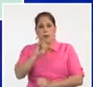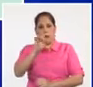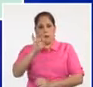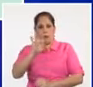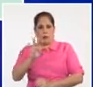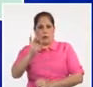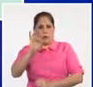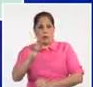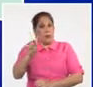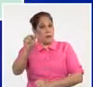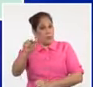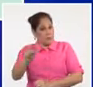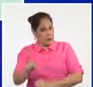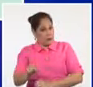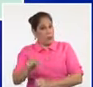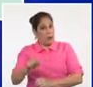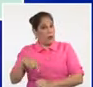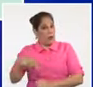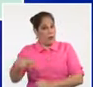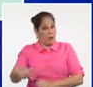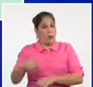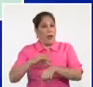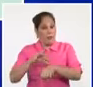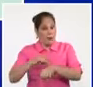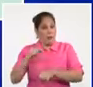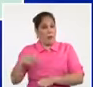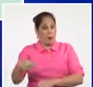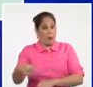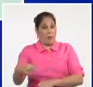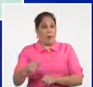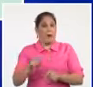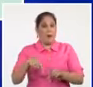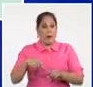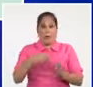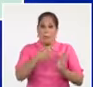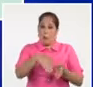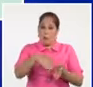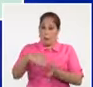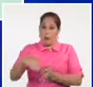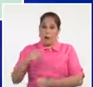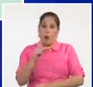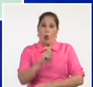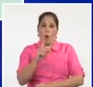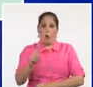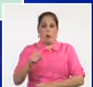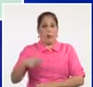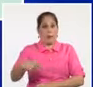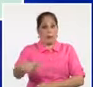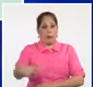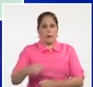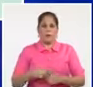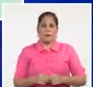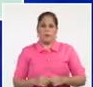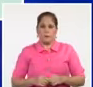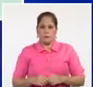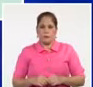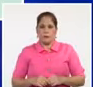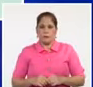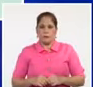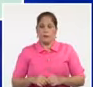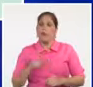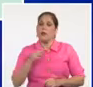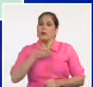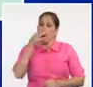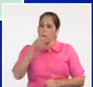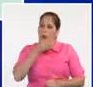1.687 casos diariamente y de lamentablemente fallecidos diario. Digo esta